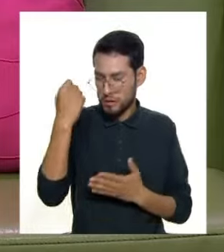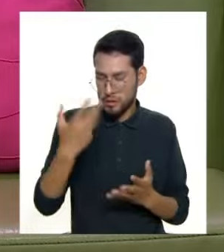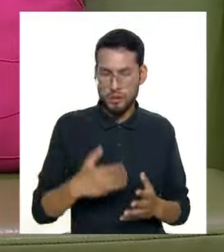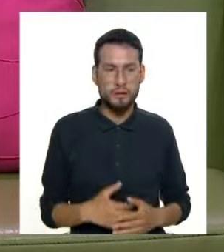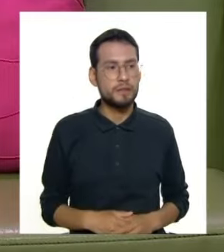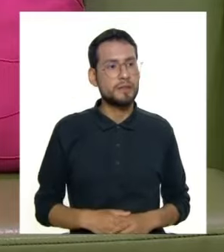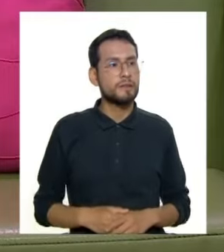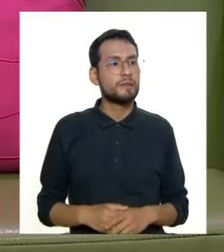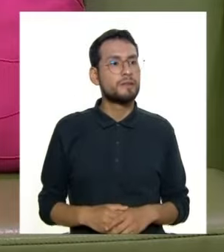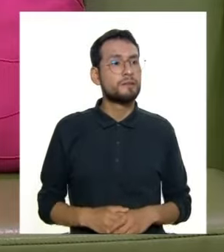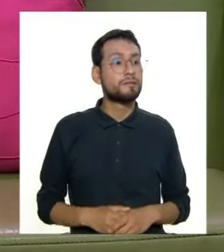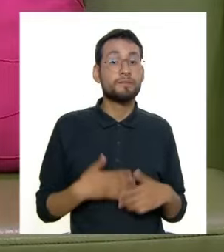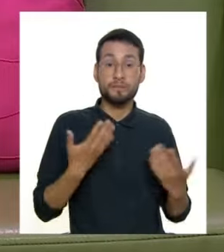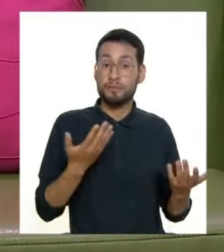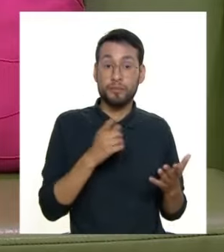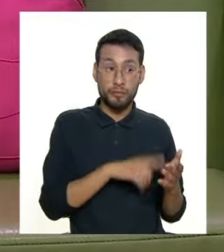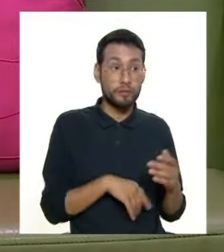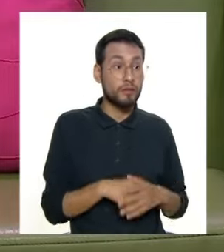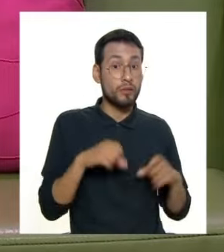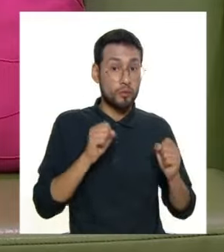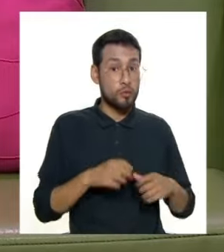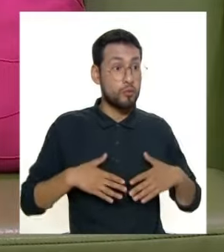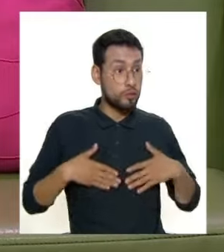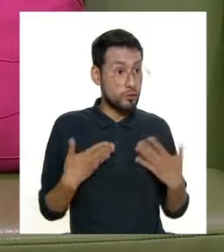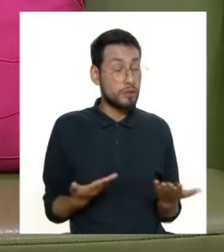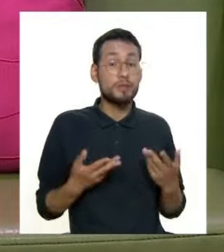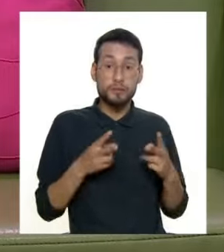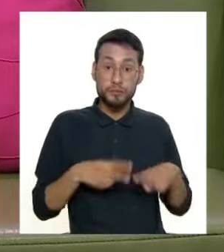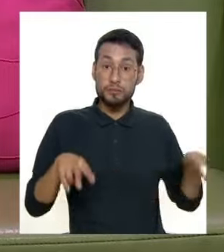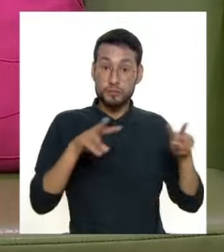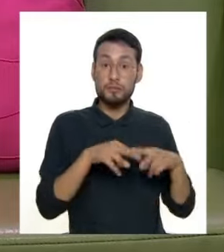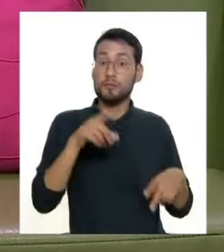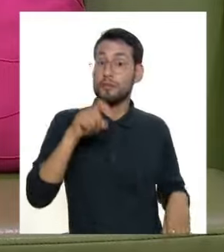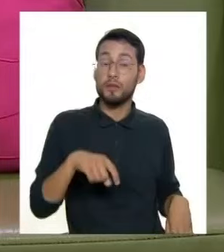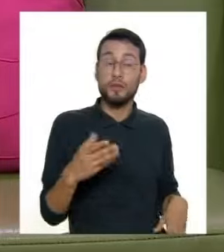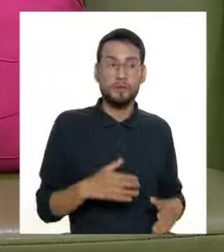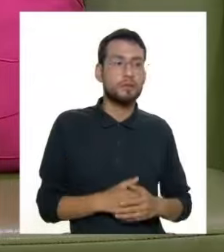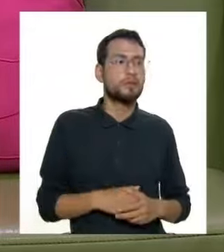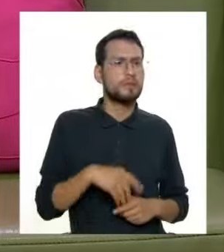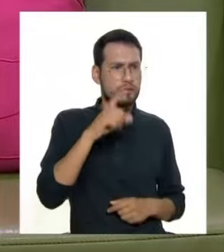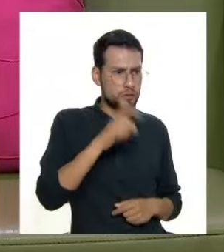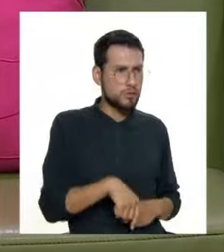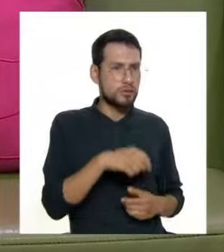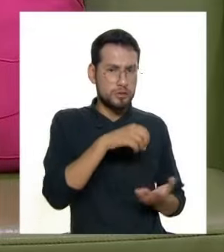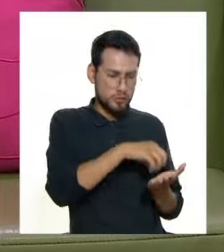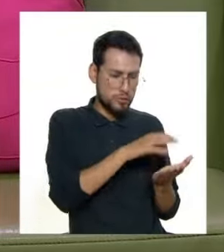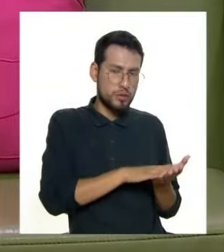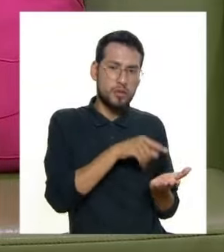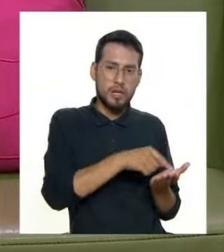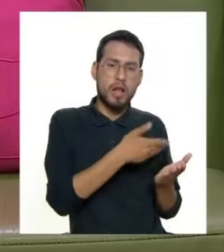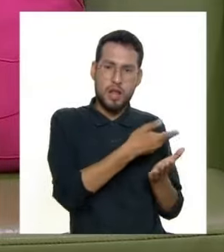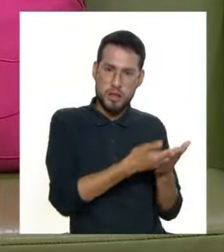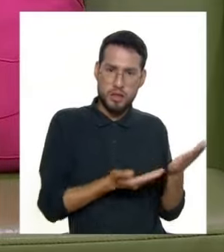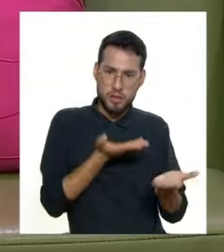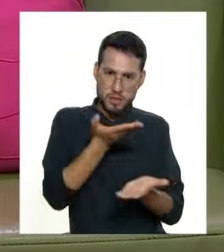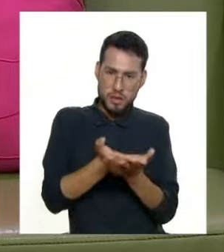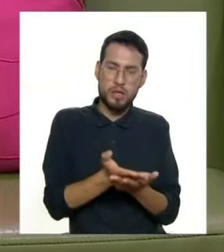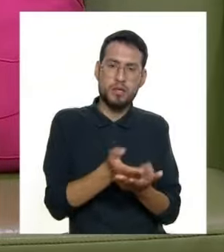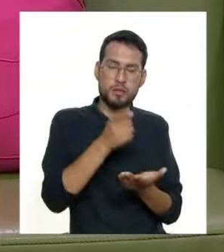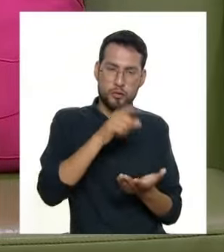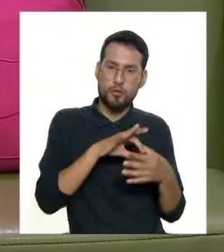sucesorios. En este caso, para poder hacer valer esos, tenemos que tener inscrita nuestra declaratoria o